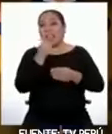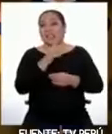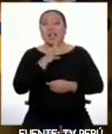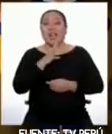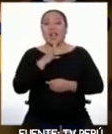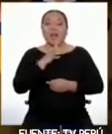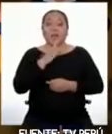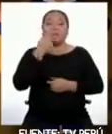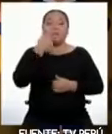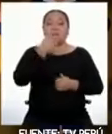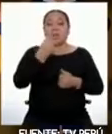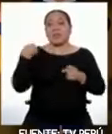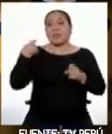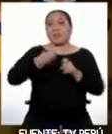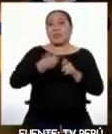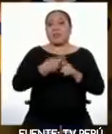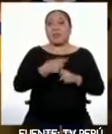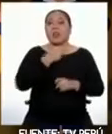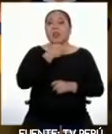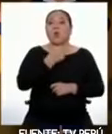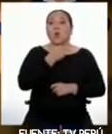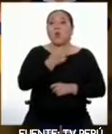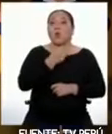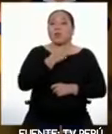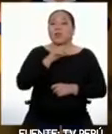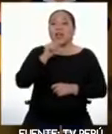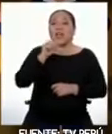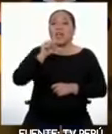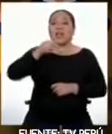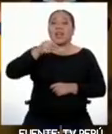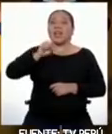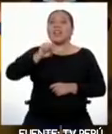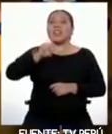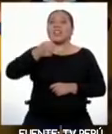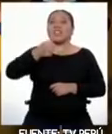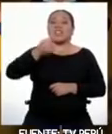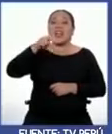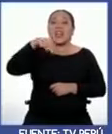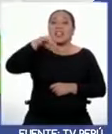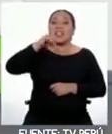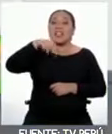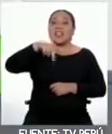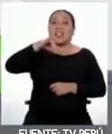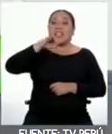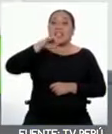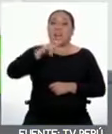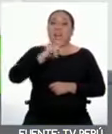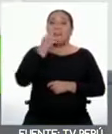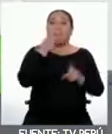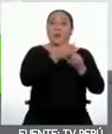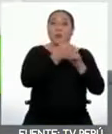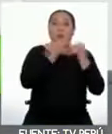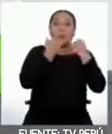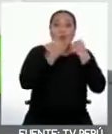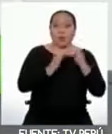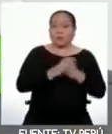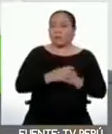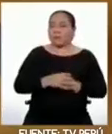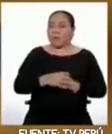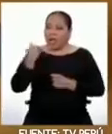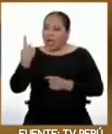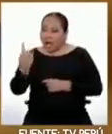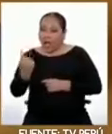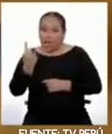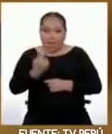habla muy bien el español, pero prefiere saludar a Sara en Ayaninka. ¿Kitaiteri, Sara? Cada uno tiene una manera particular de